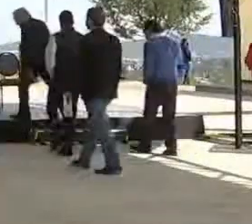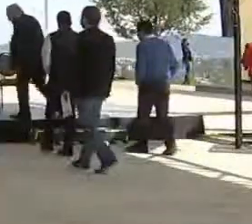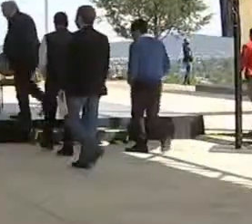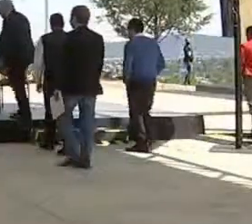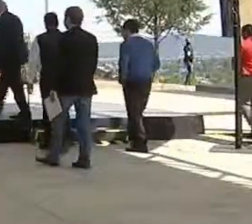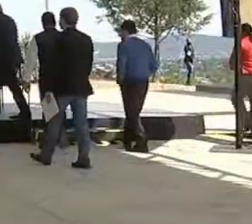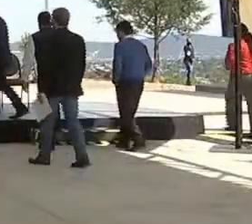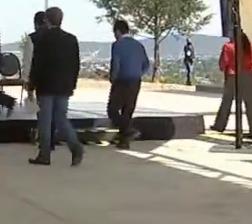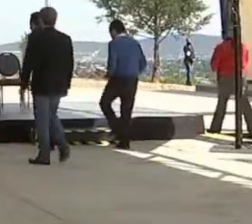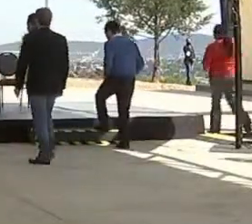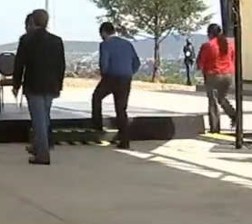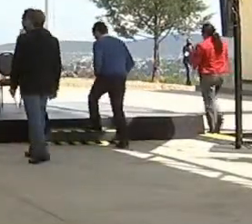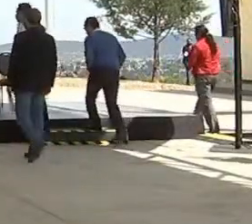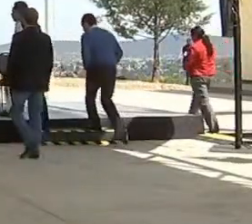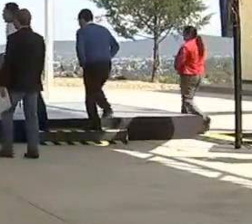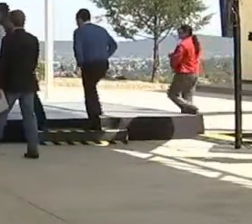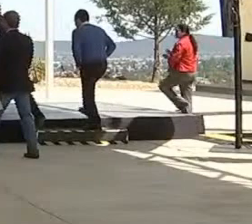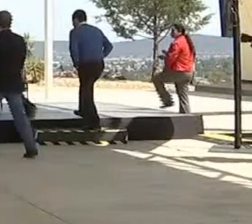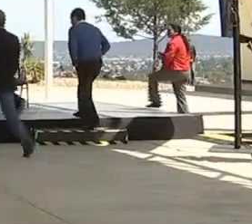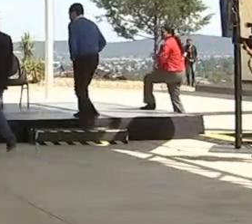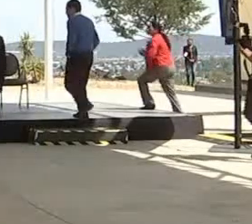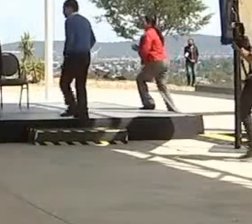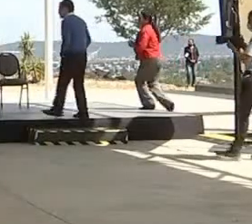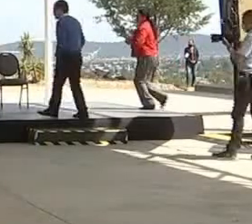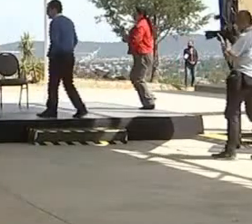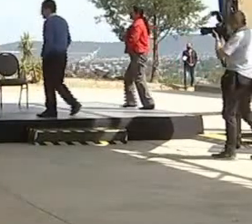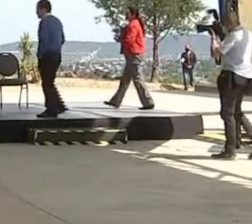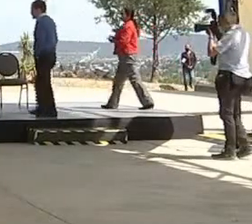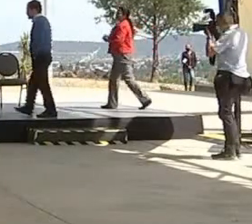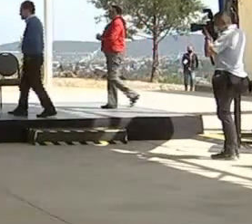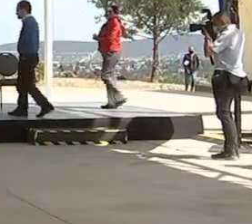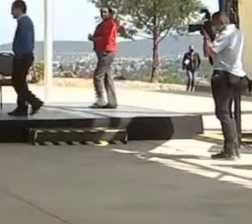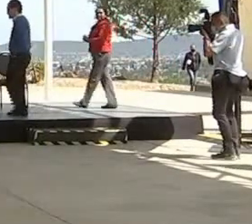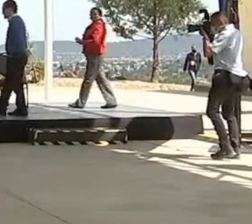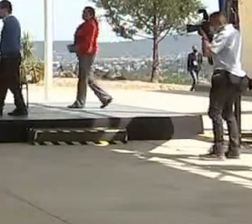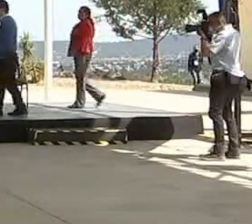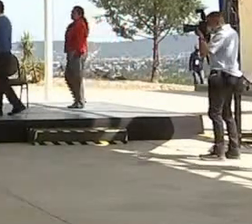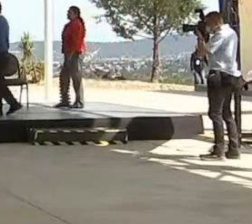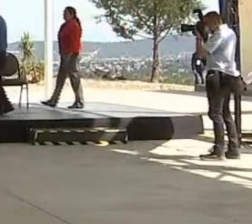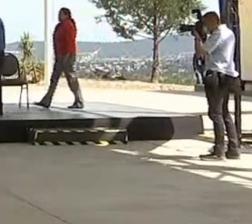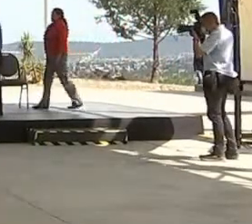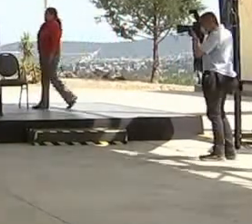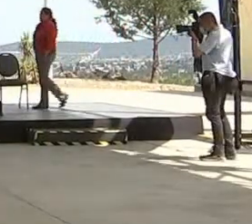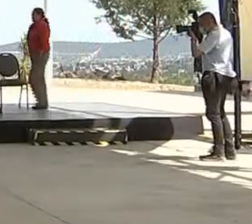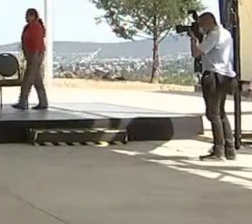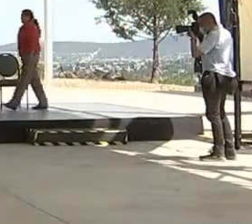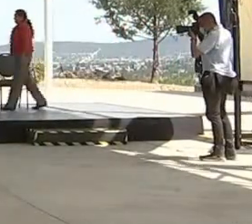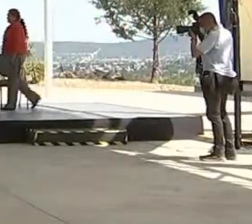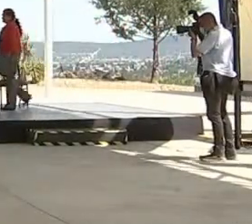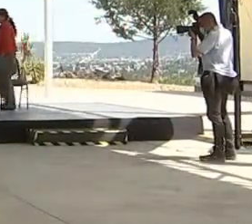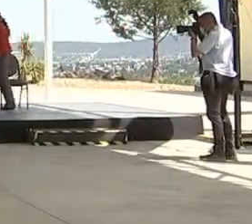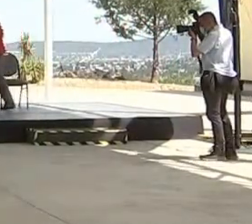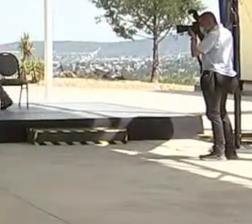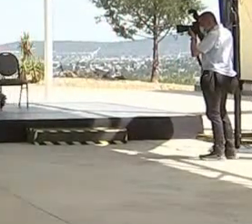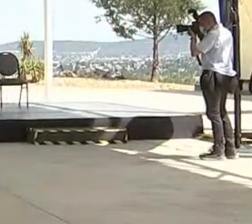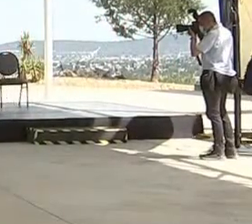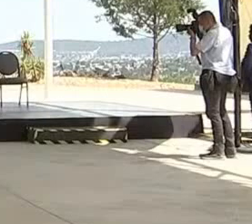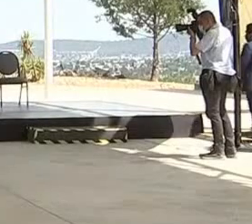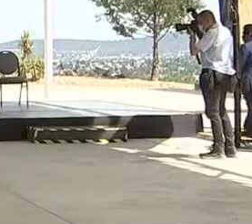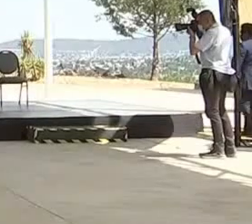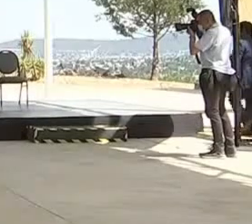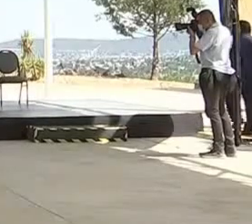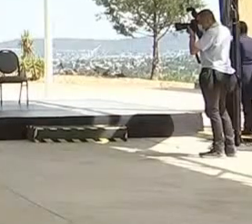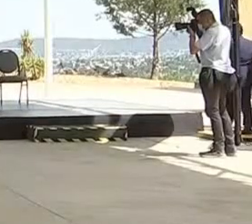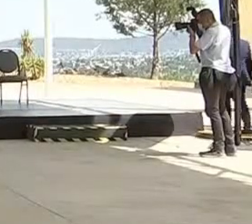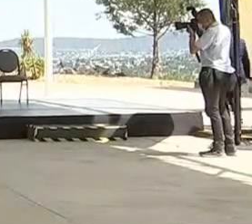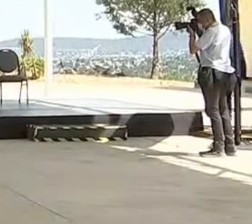Preside este evento La Escuela es Nuestra, el presidente constitucional de los Estados Unidos Mexicanos, licenciado Andrés Manuel López